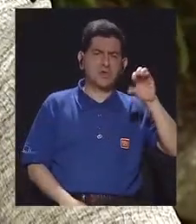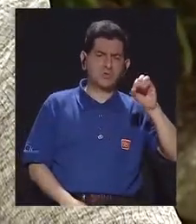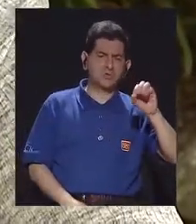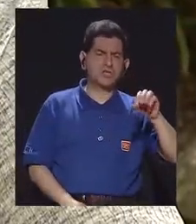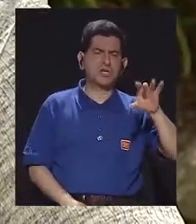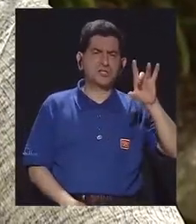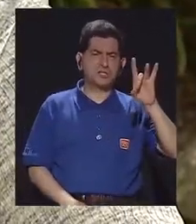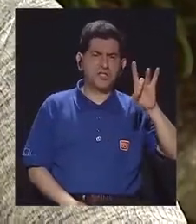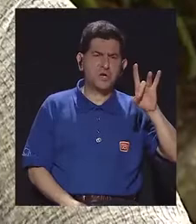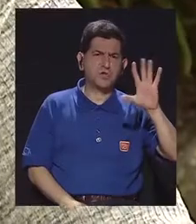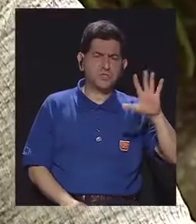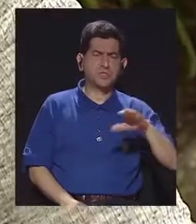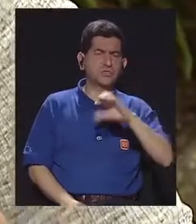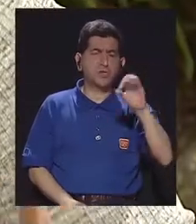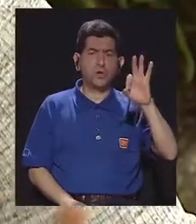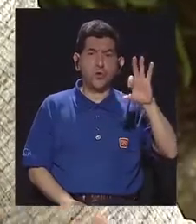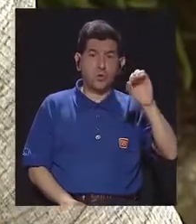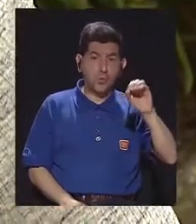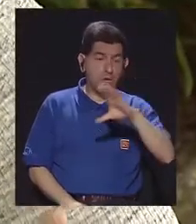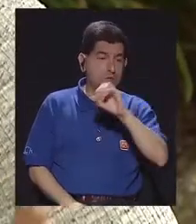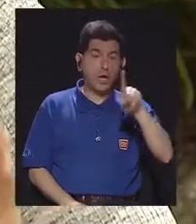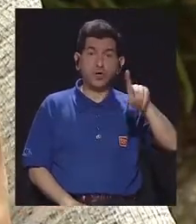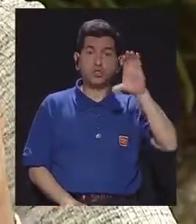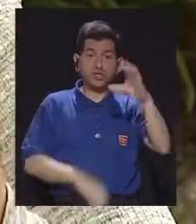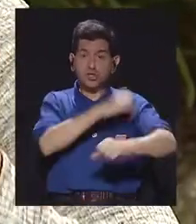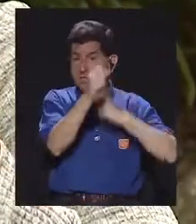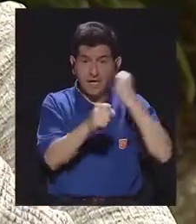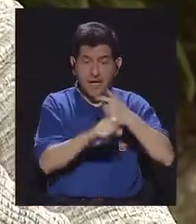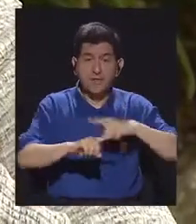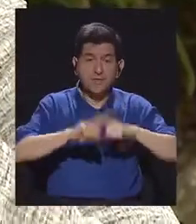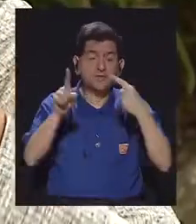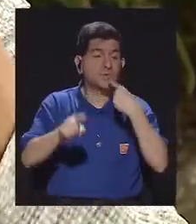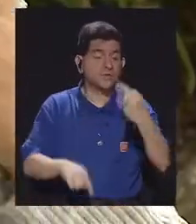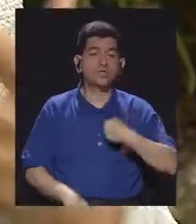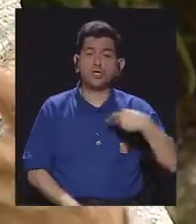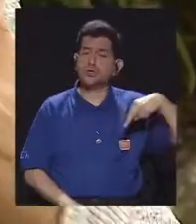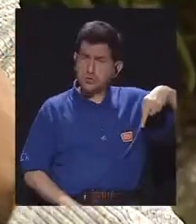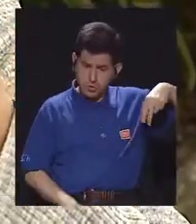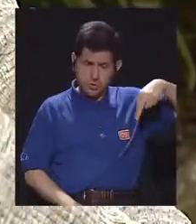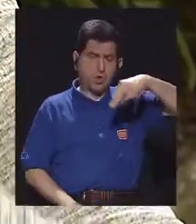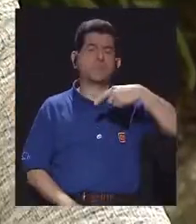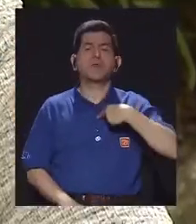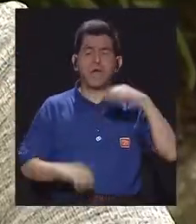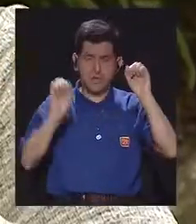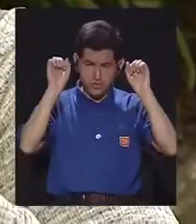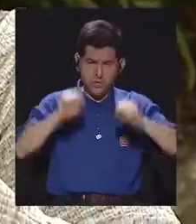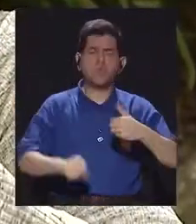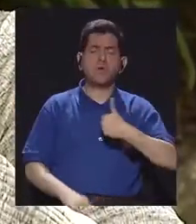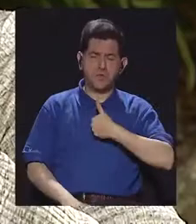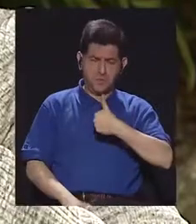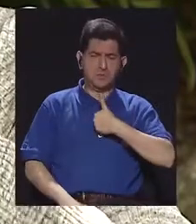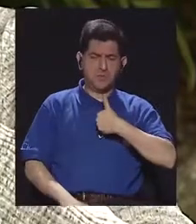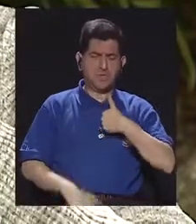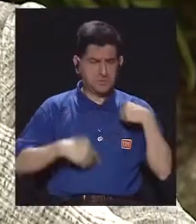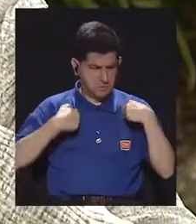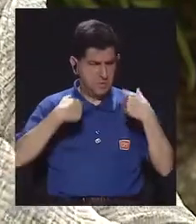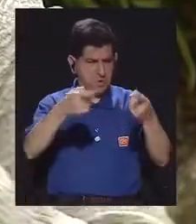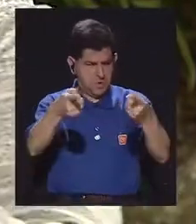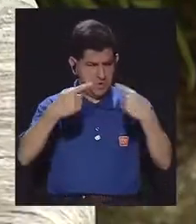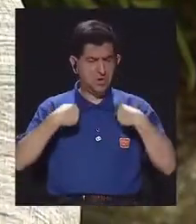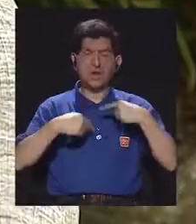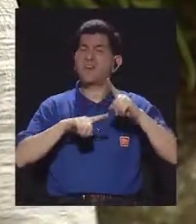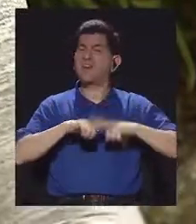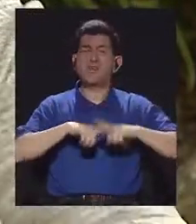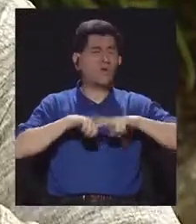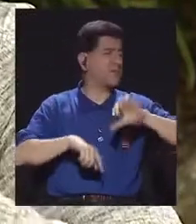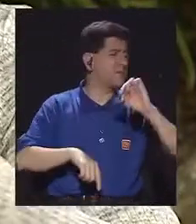80, 85, 90 años, y por qué no hasta 100 años, pero decir que puedo caminar, que puedo valerme por mí mismo, que